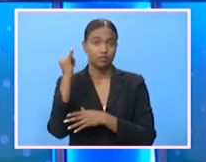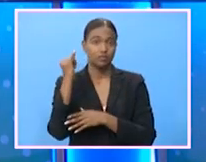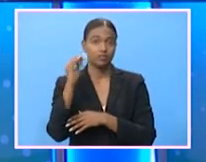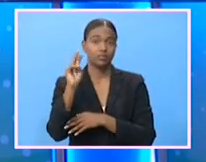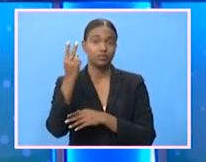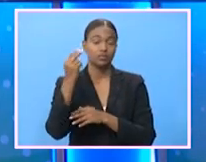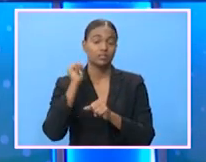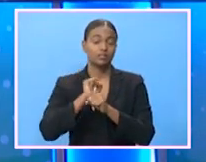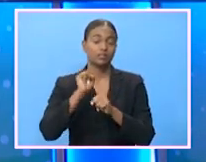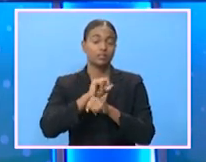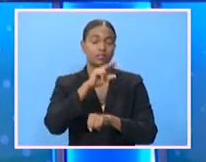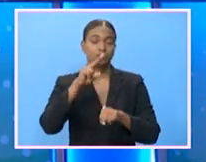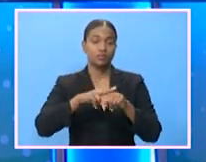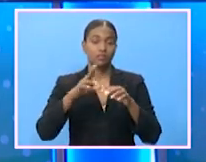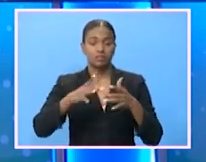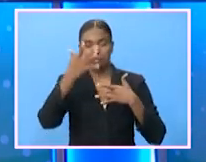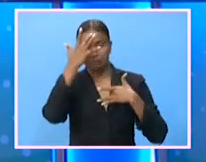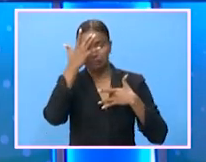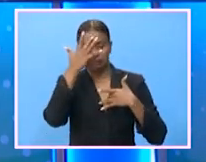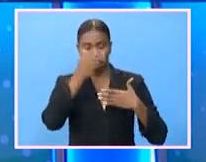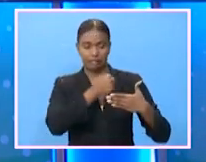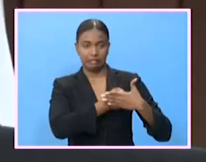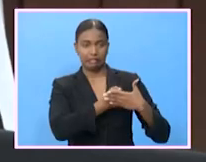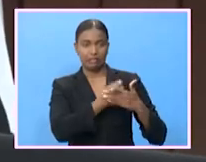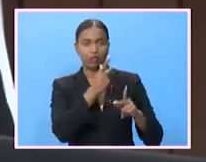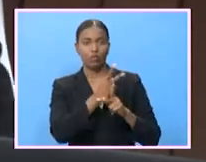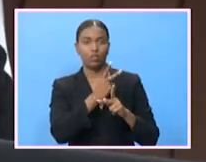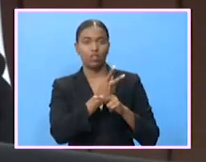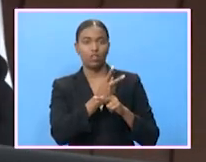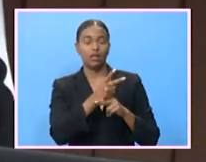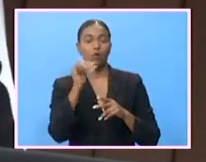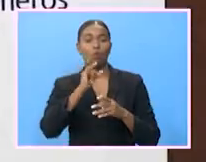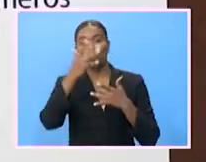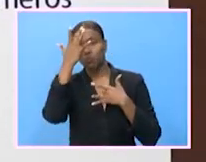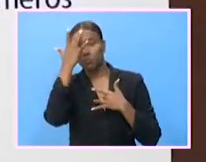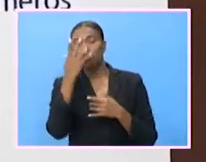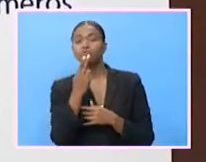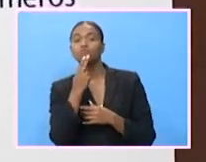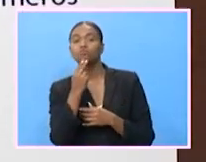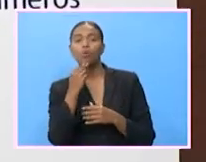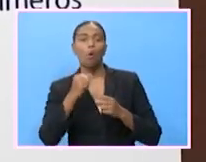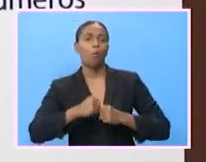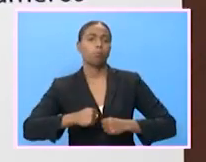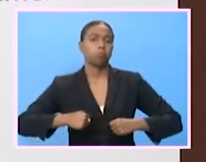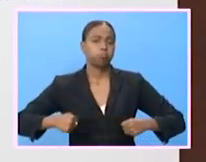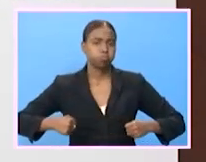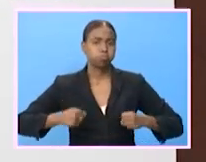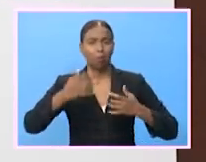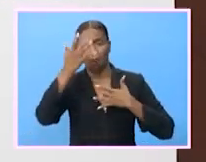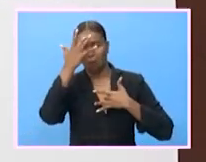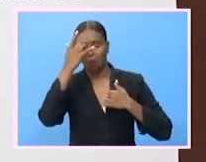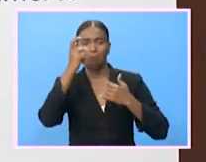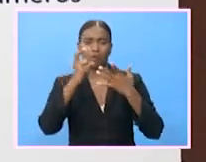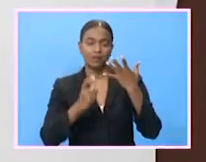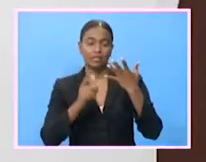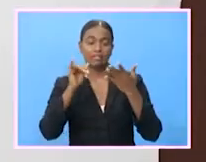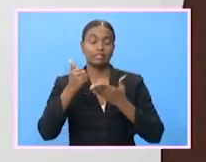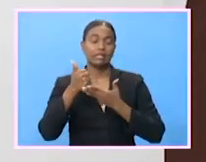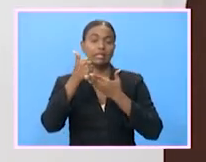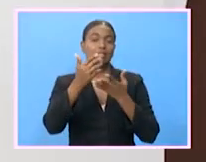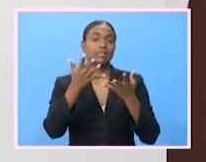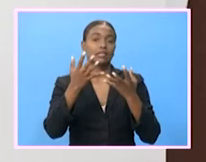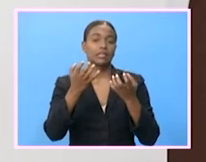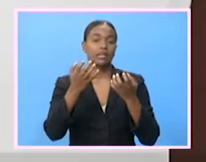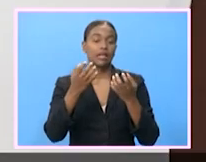segunda jornada nacional de hipertensión arterial, prevención de diabetes, obesidad e hipertensión, precisamente. Una iniciativa que